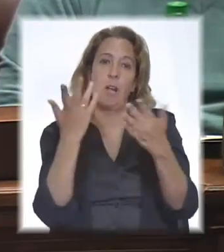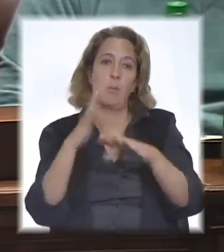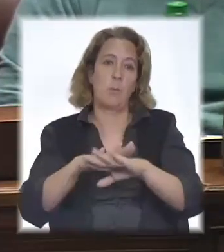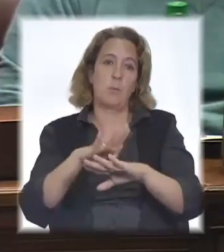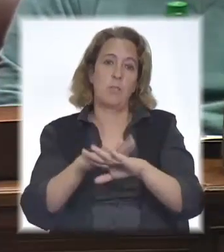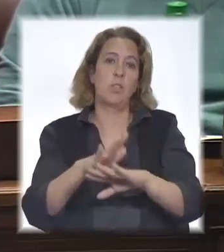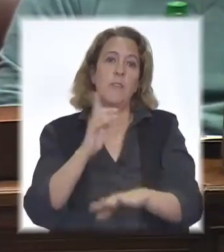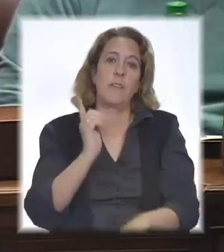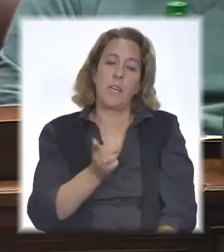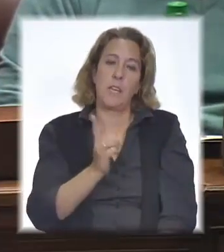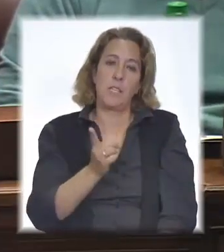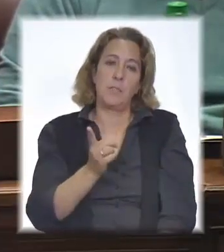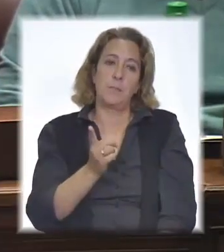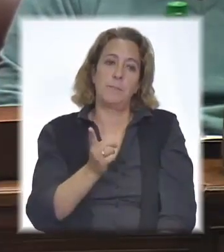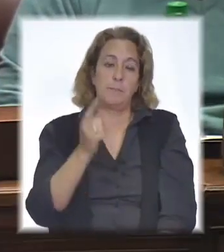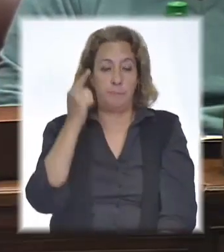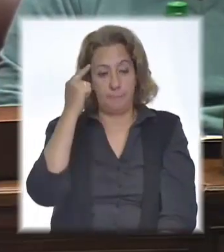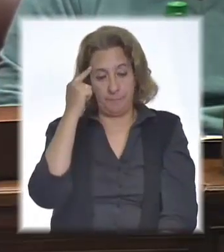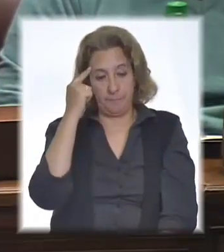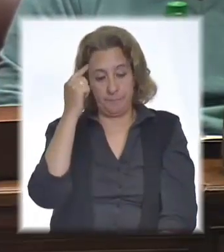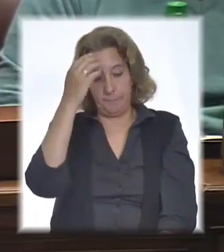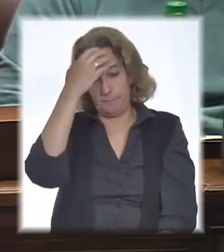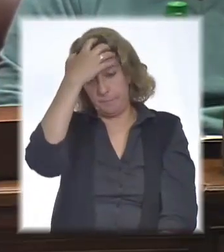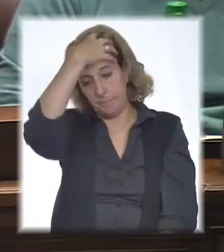debería considerar